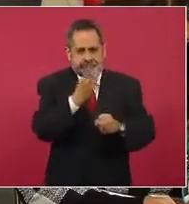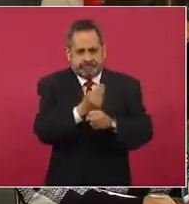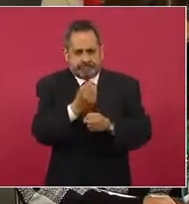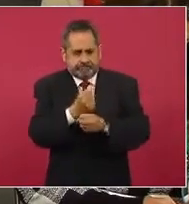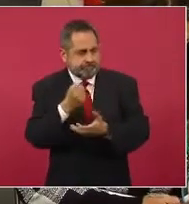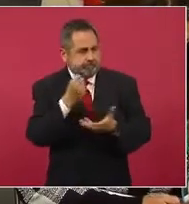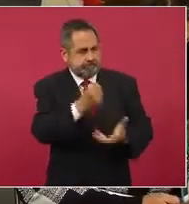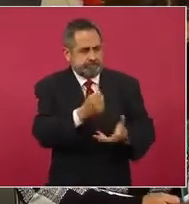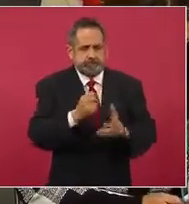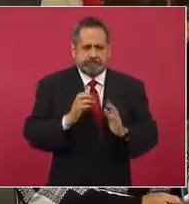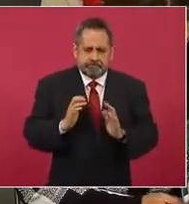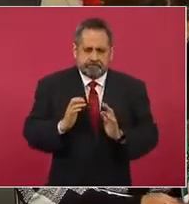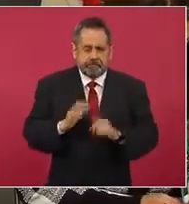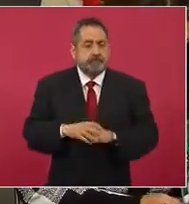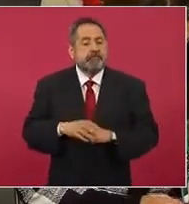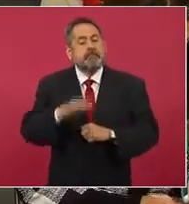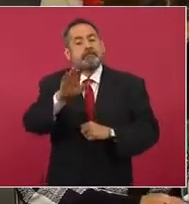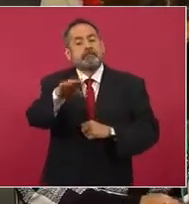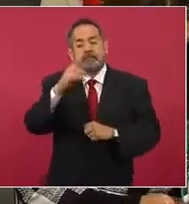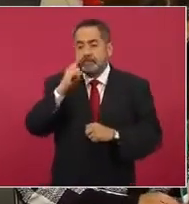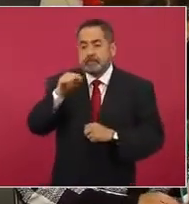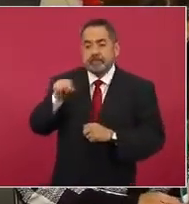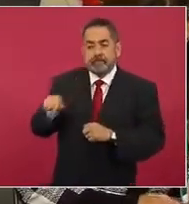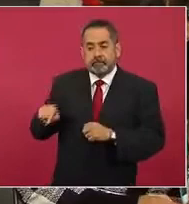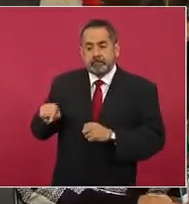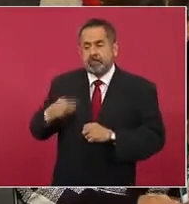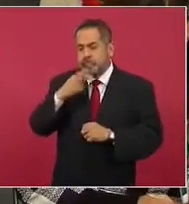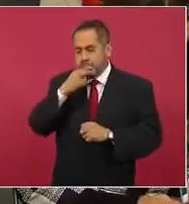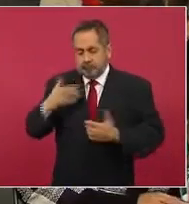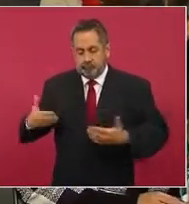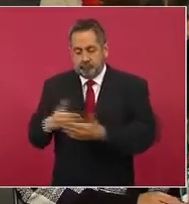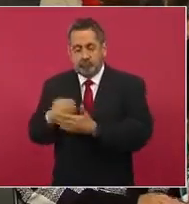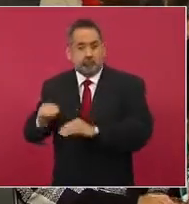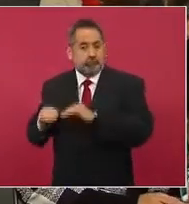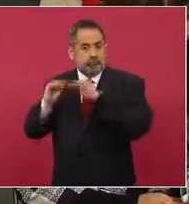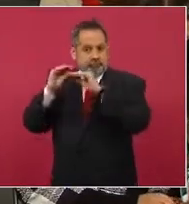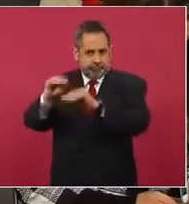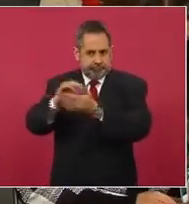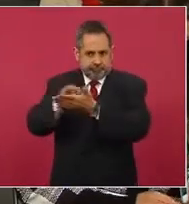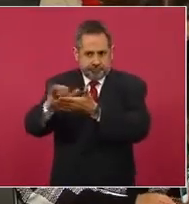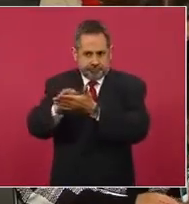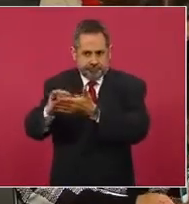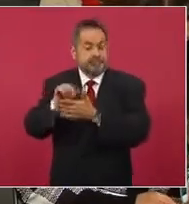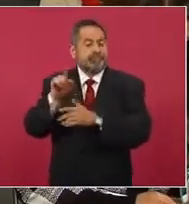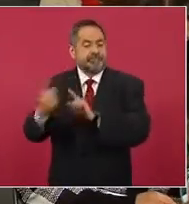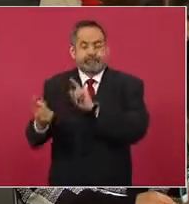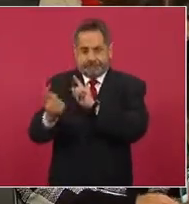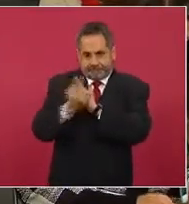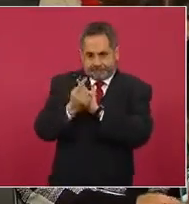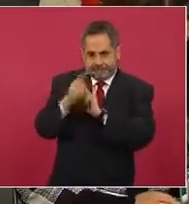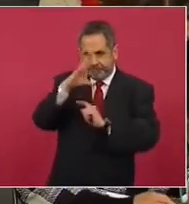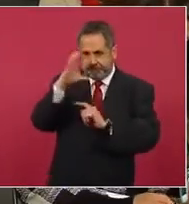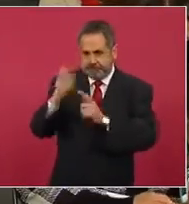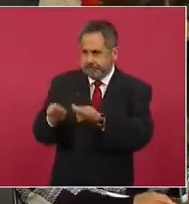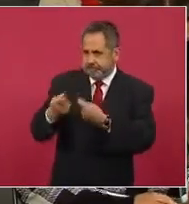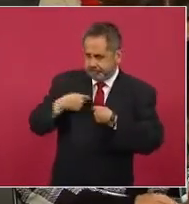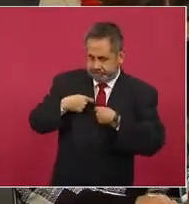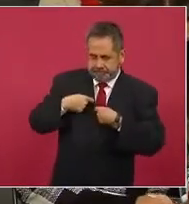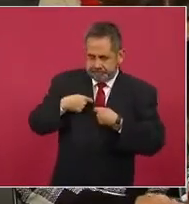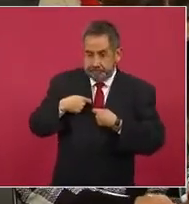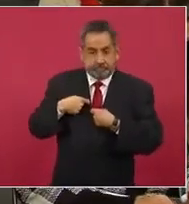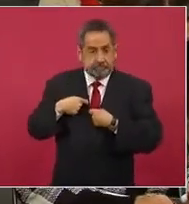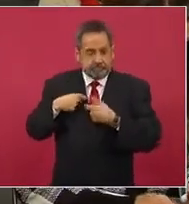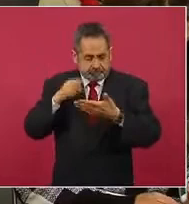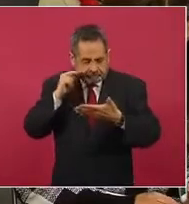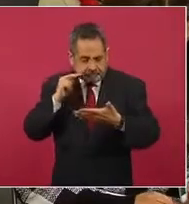un hermano migrante allá en Nueva York me entregó estas fotografías en propia mano y pues me ha estado insistiendo, y